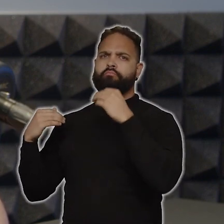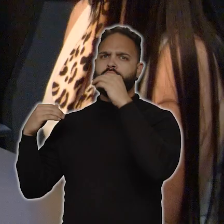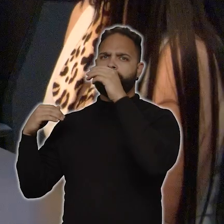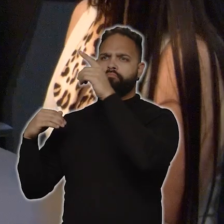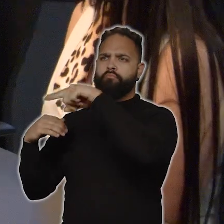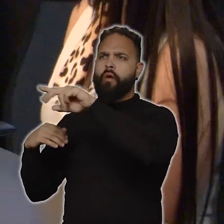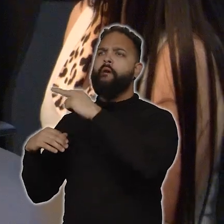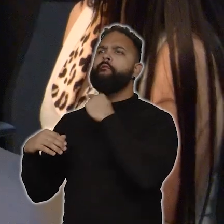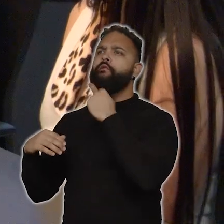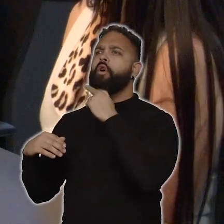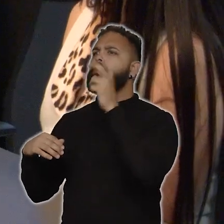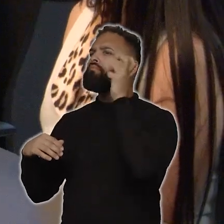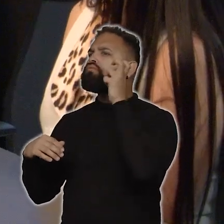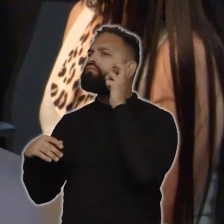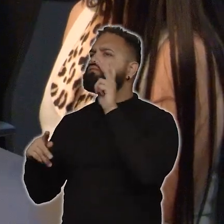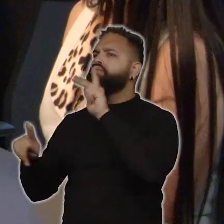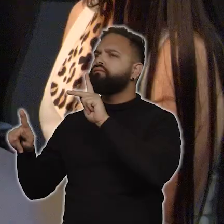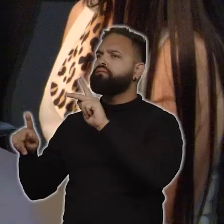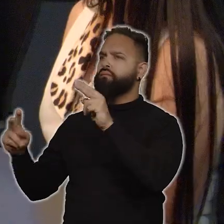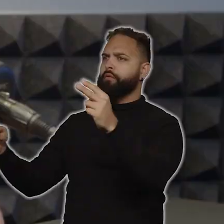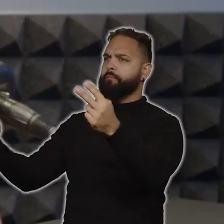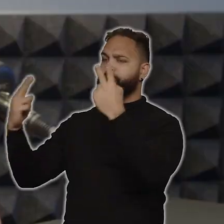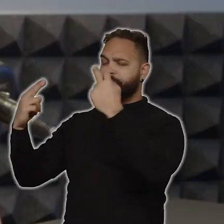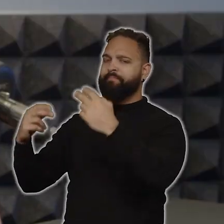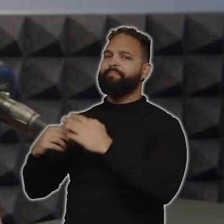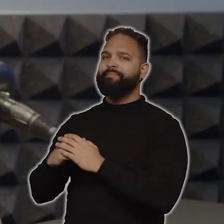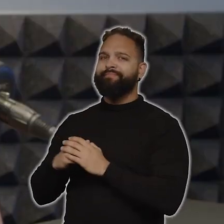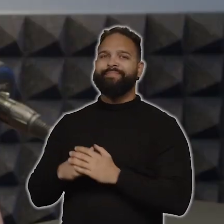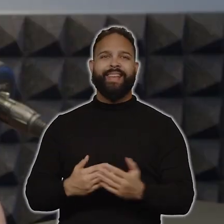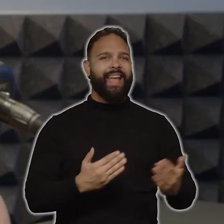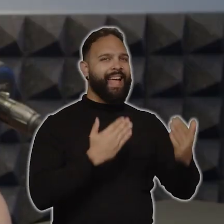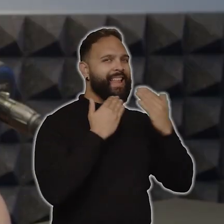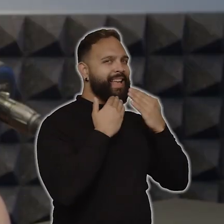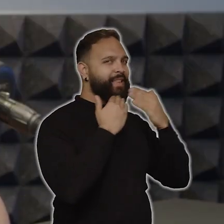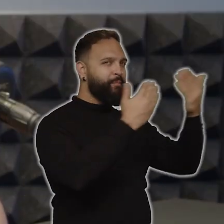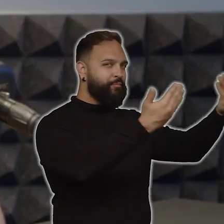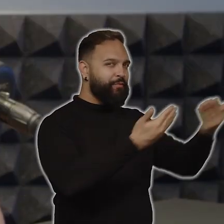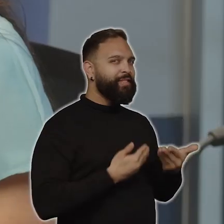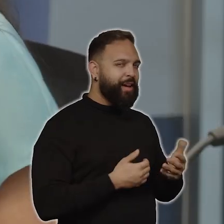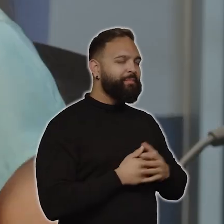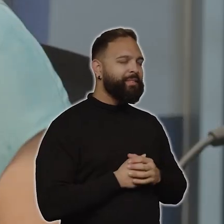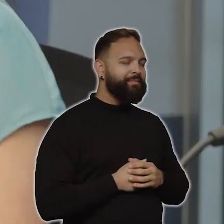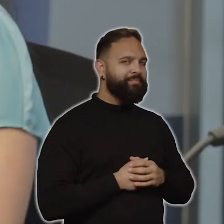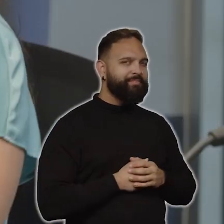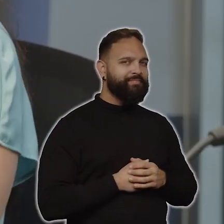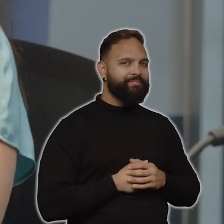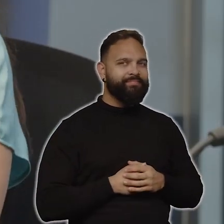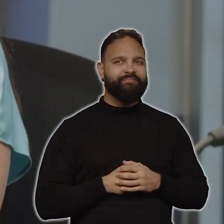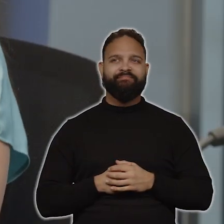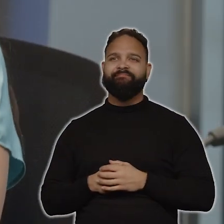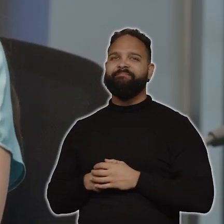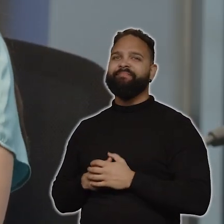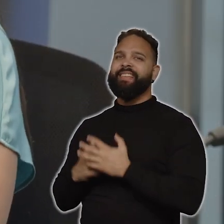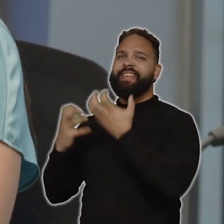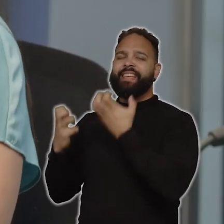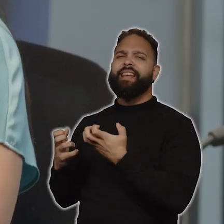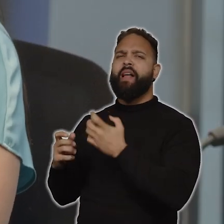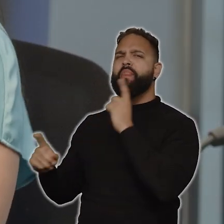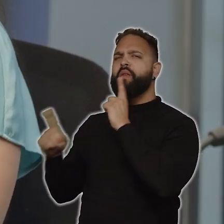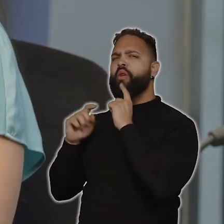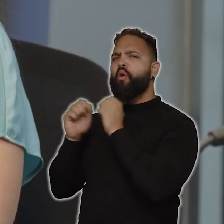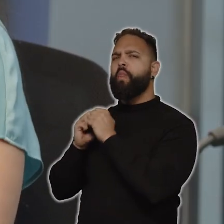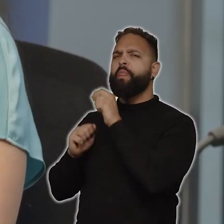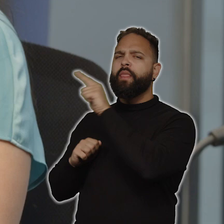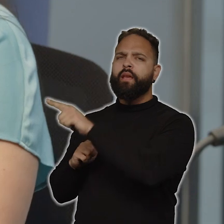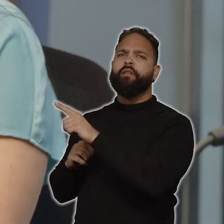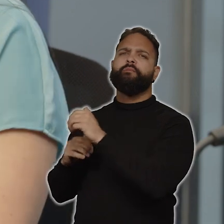voz. Bienvenido, Pedro, y gracias por estar aquí hoy. Gracias por invitarme. Pedro, quisiera que comencemos por conversar un